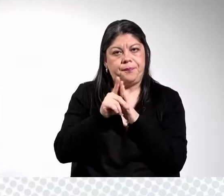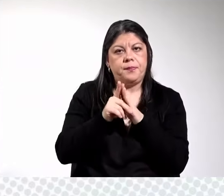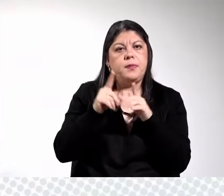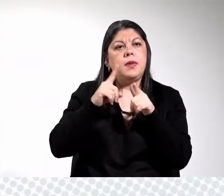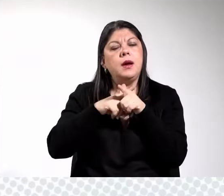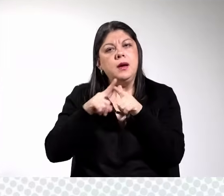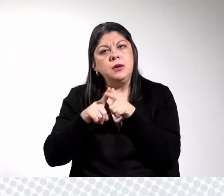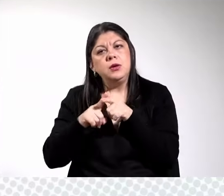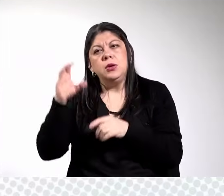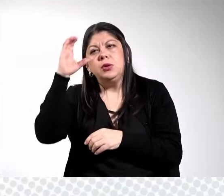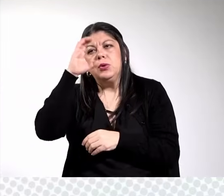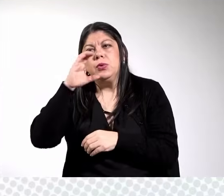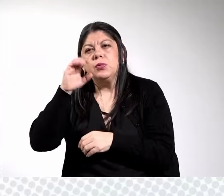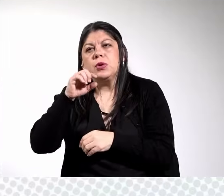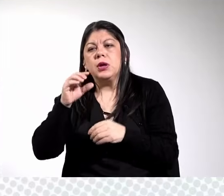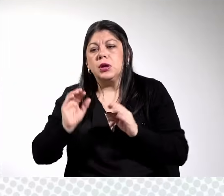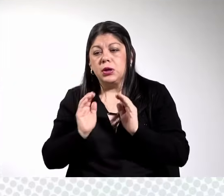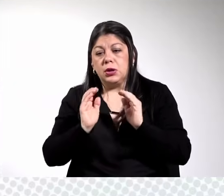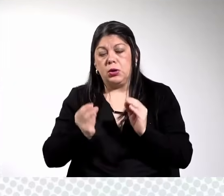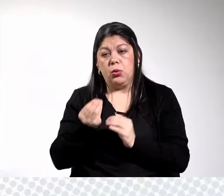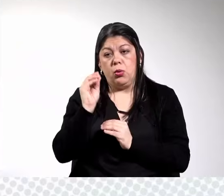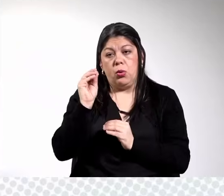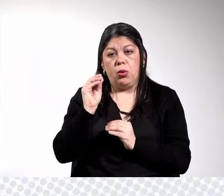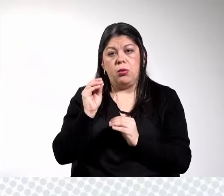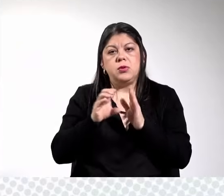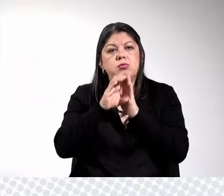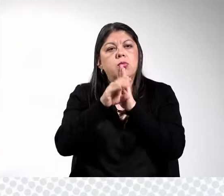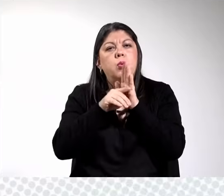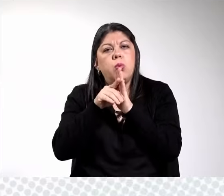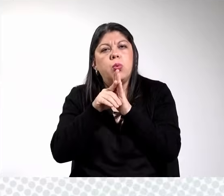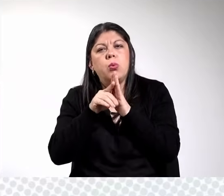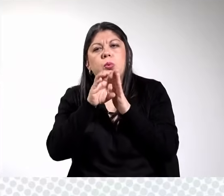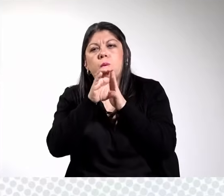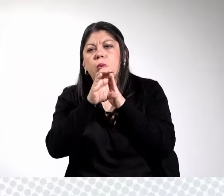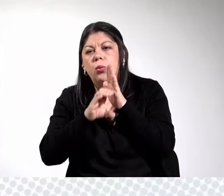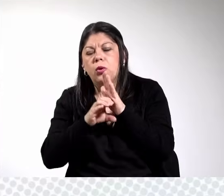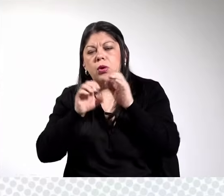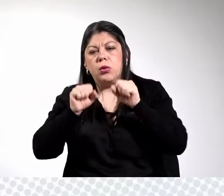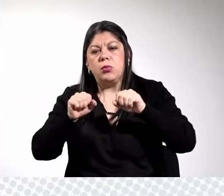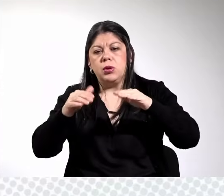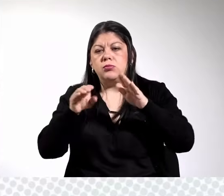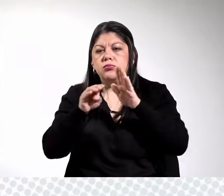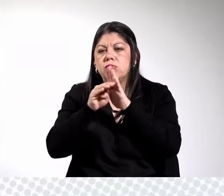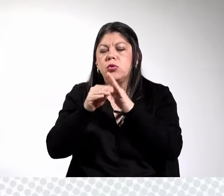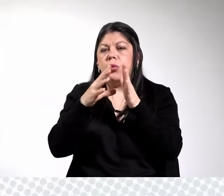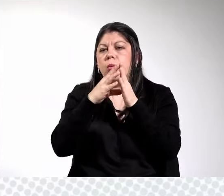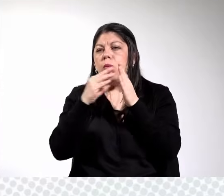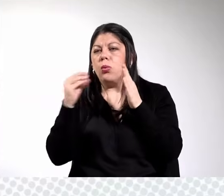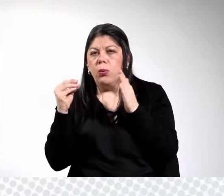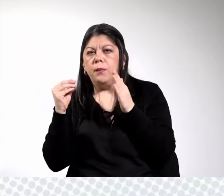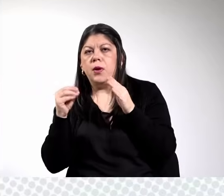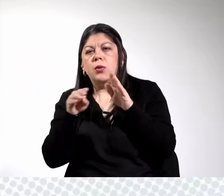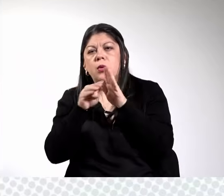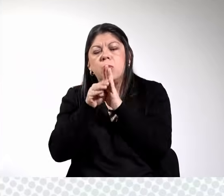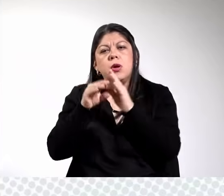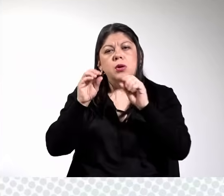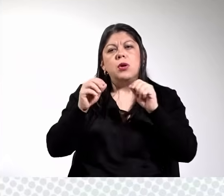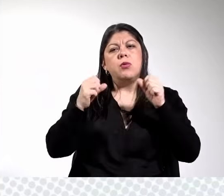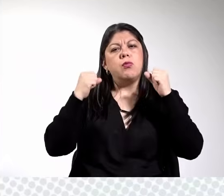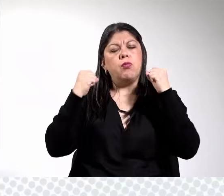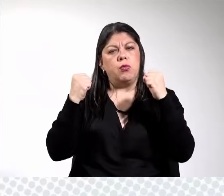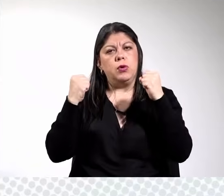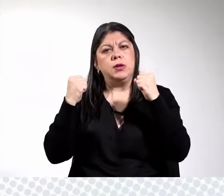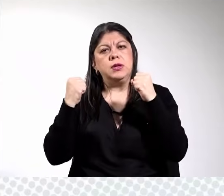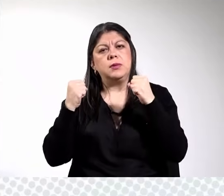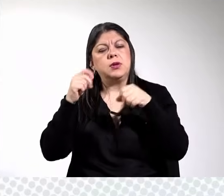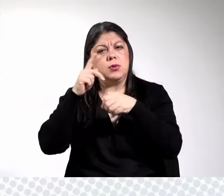Entonces, buscar que ellos tengan un currículo relevante para que permanezcan dentro del modelo educativo. Y ya lo dije, el fortalecimiento de